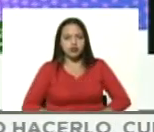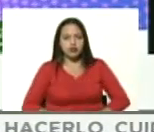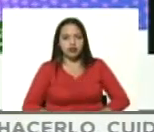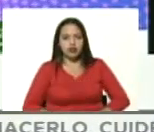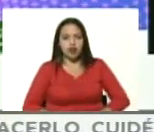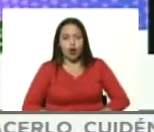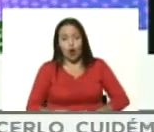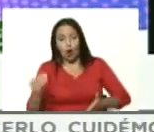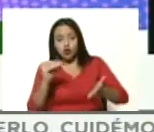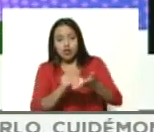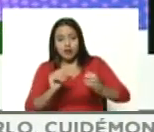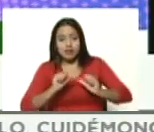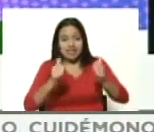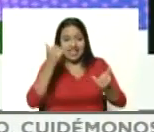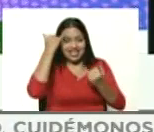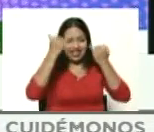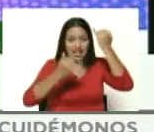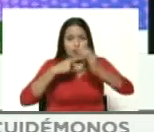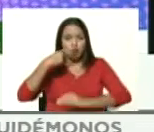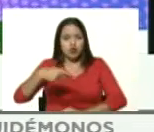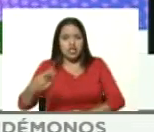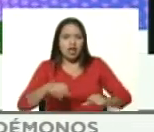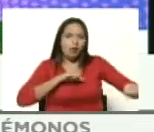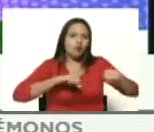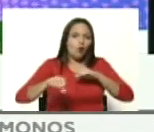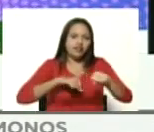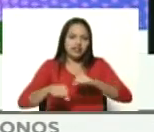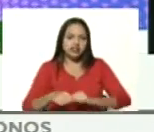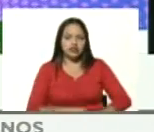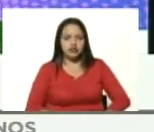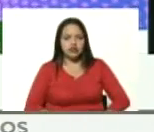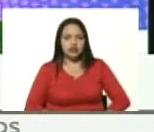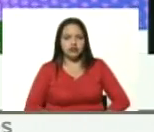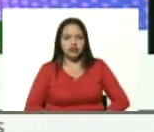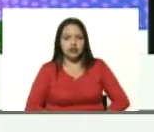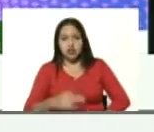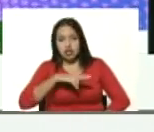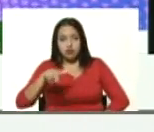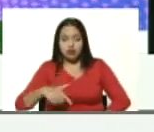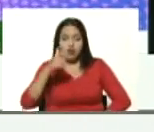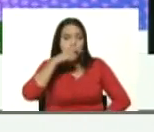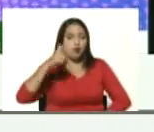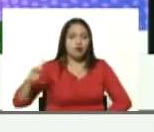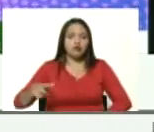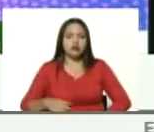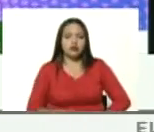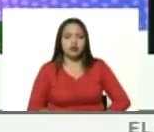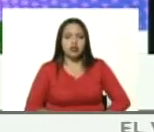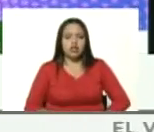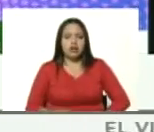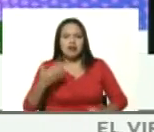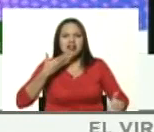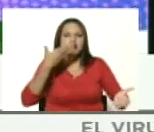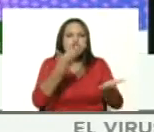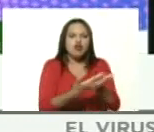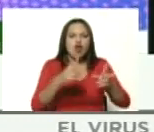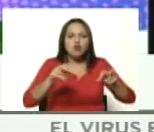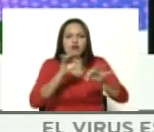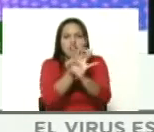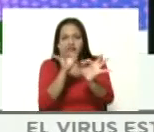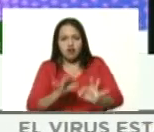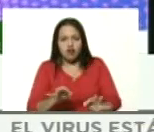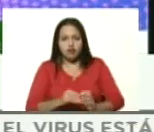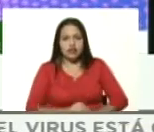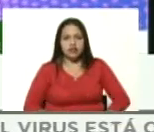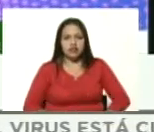Retomar la iniciativa política de movilización de nuestros pueblos para exigir un nuevo modelo